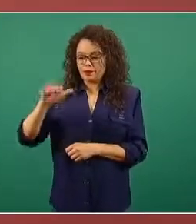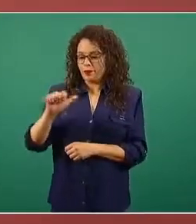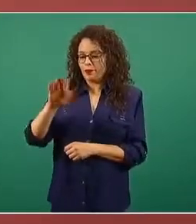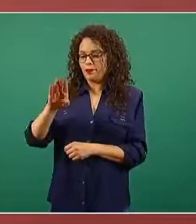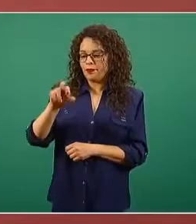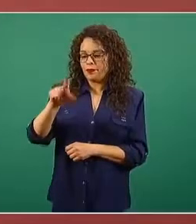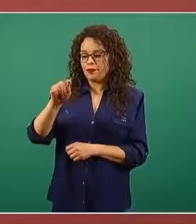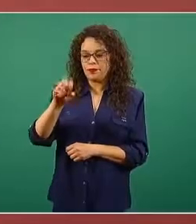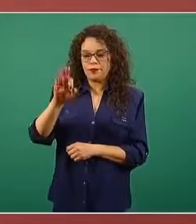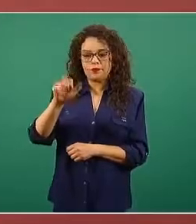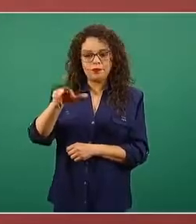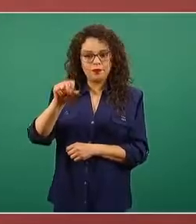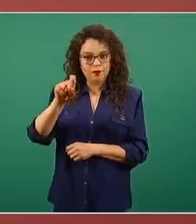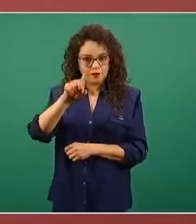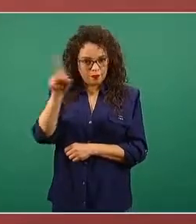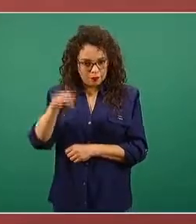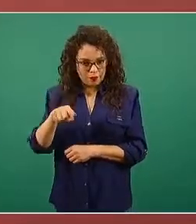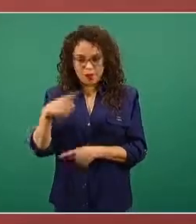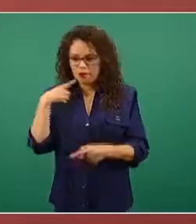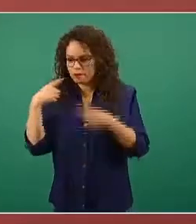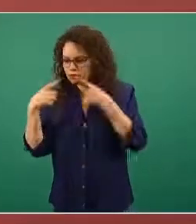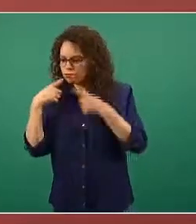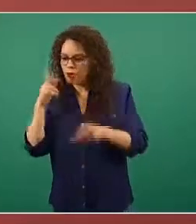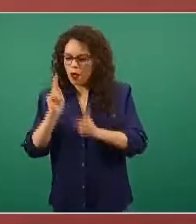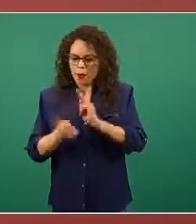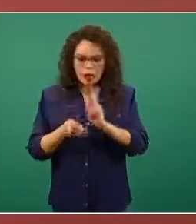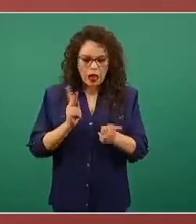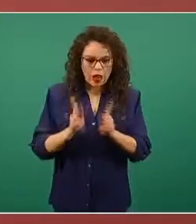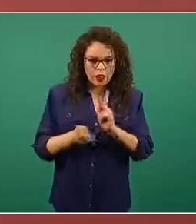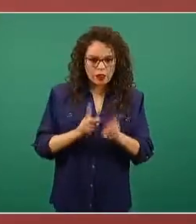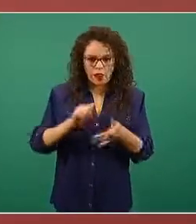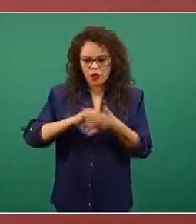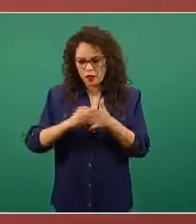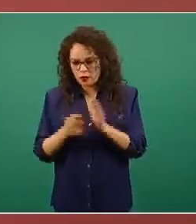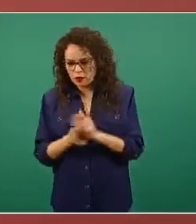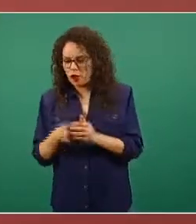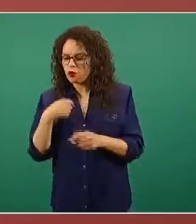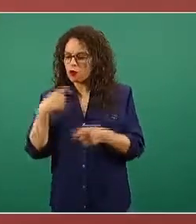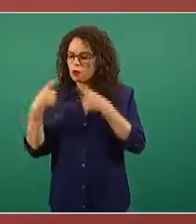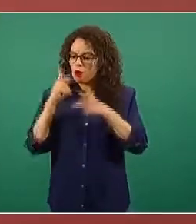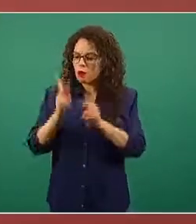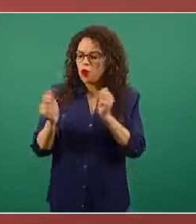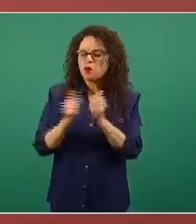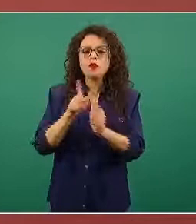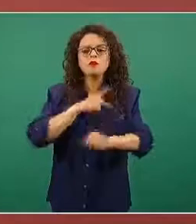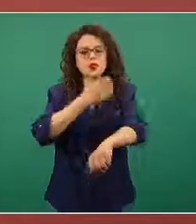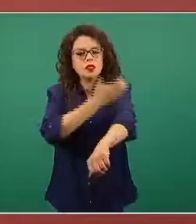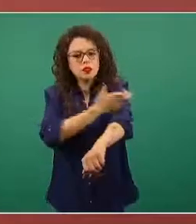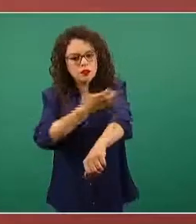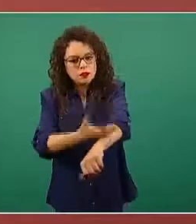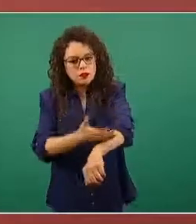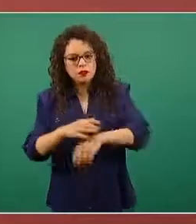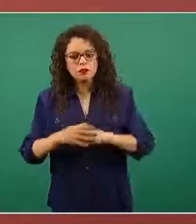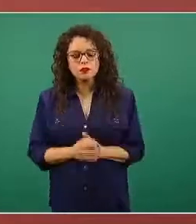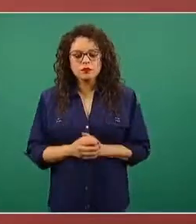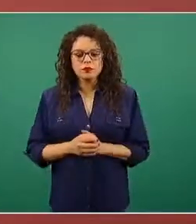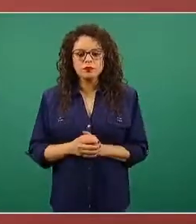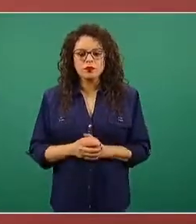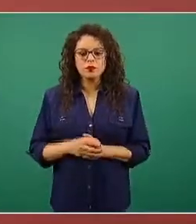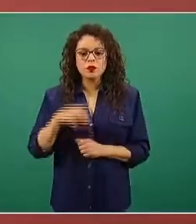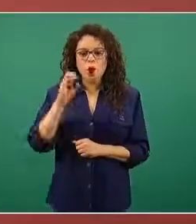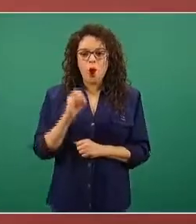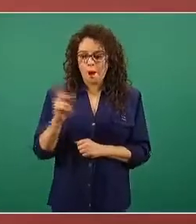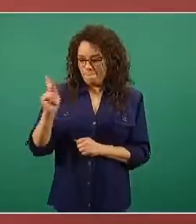Tuvimos conversación en materia técnica e interactué con mi colega y contraparte, mi homóloga exacta, que es